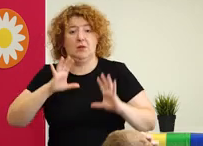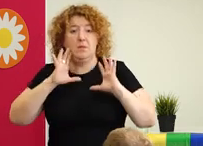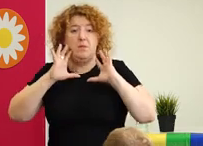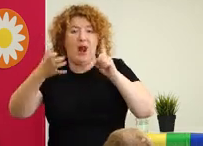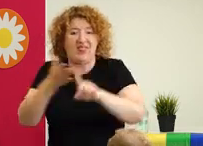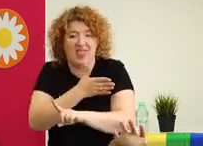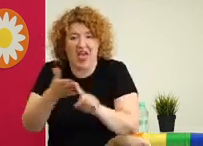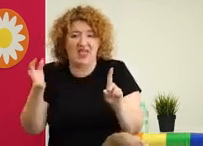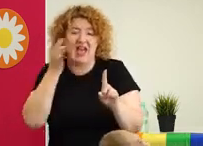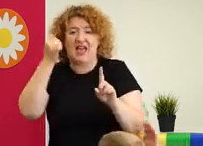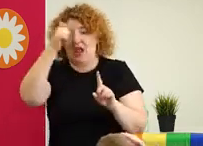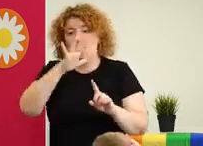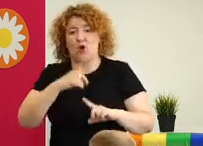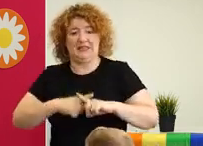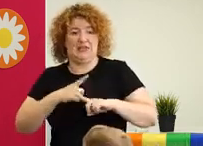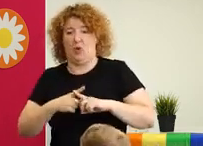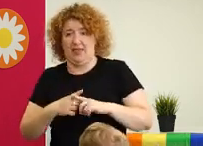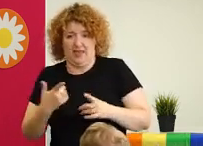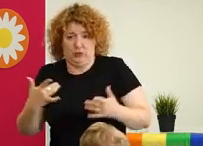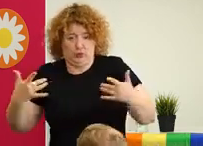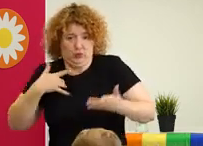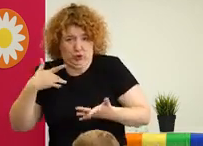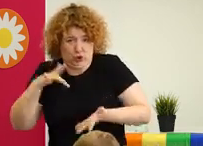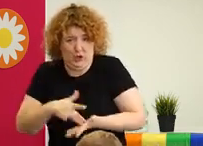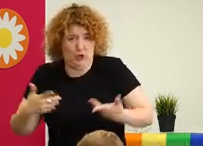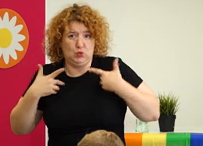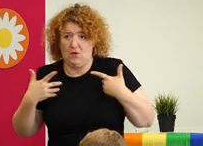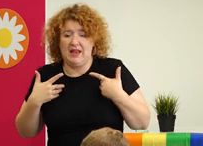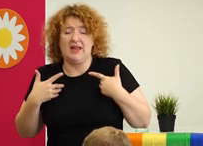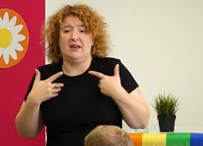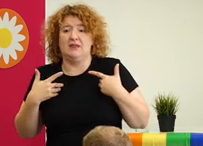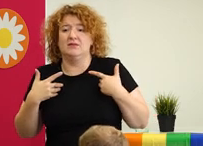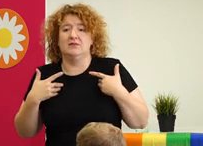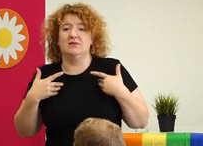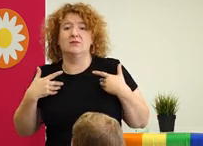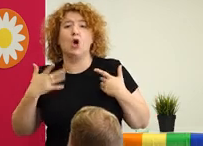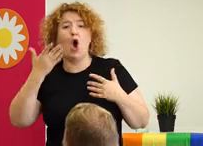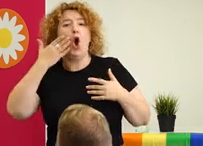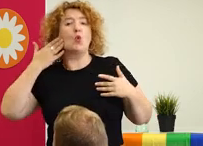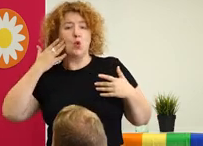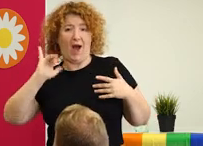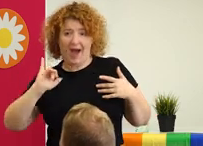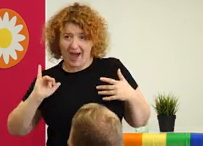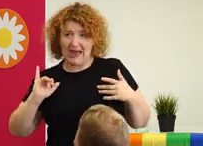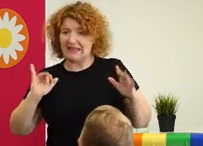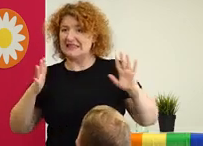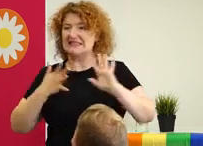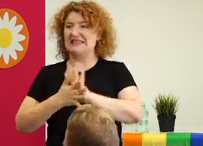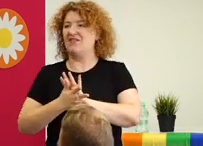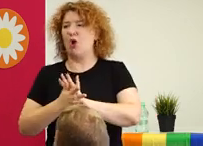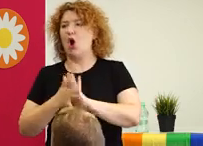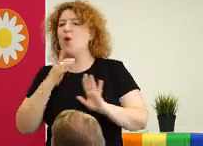de género ni por su sexualidad. Así que, aunque haya un orgullo, no significa que será